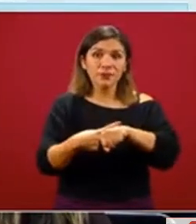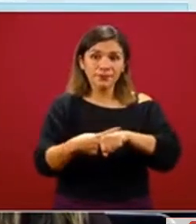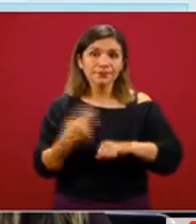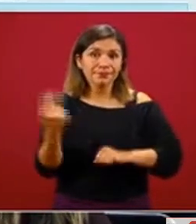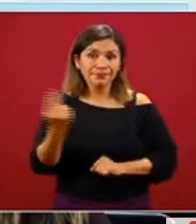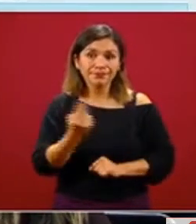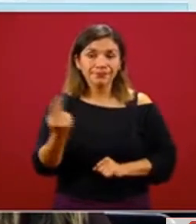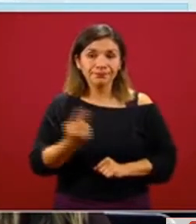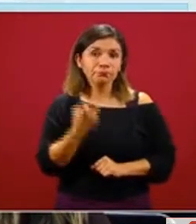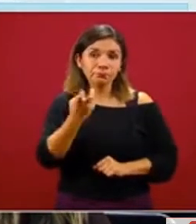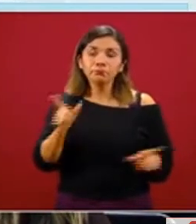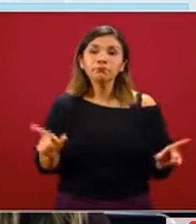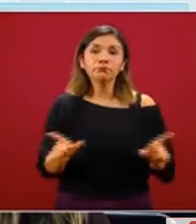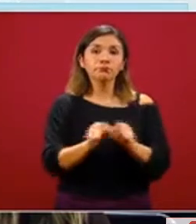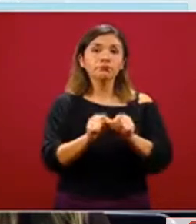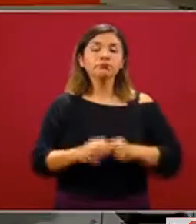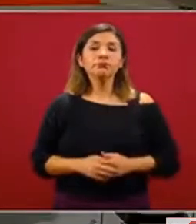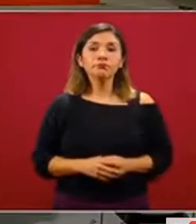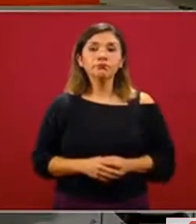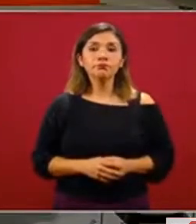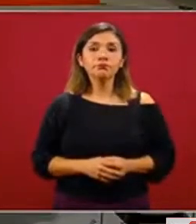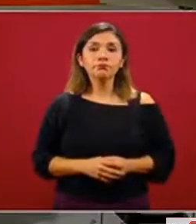requieren. Sería la actualización para esta noche.